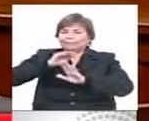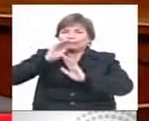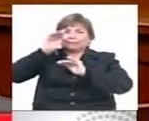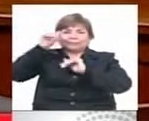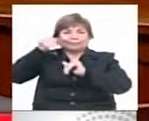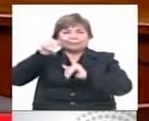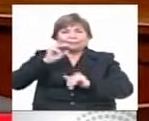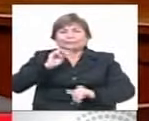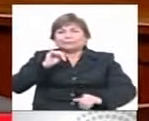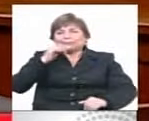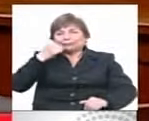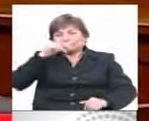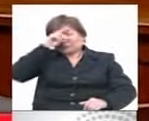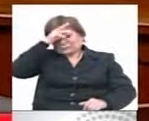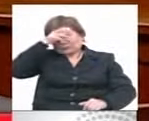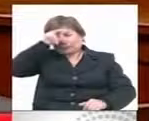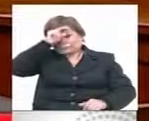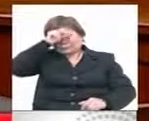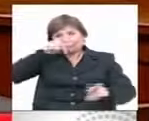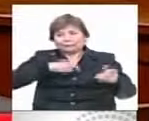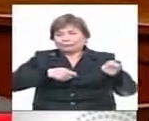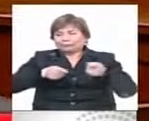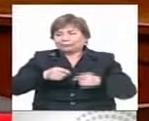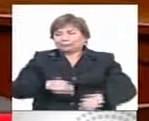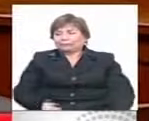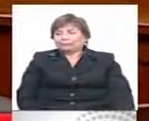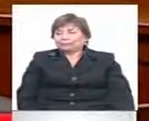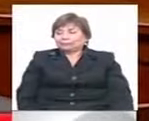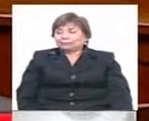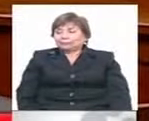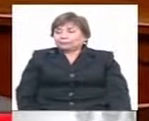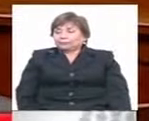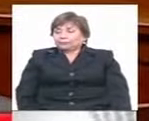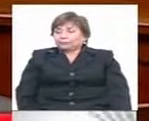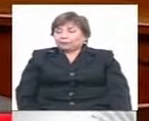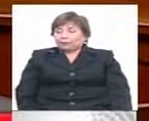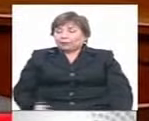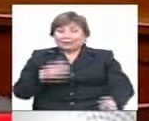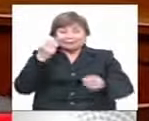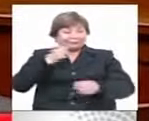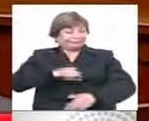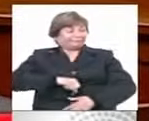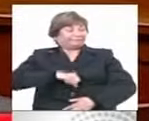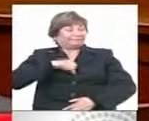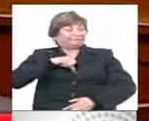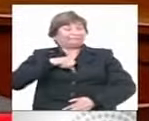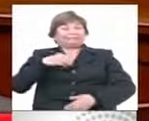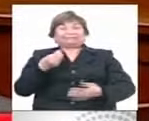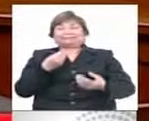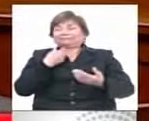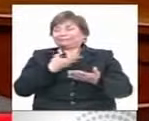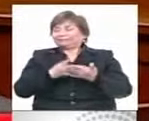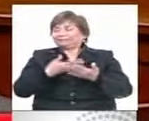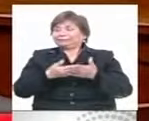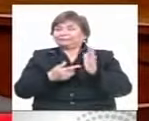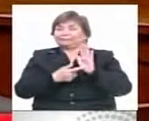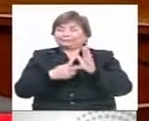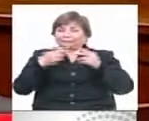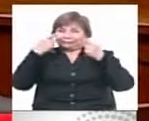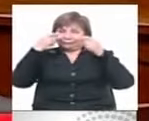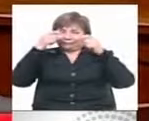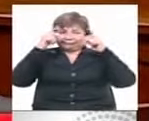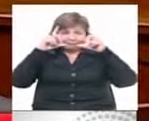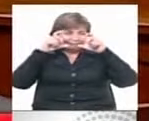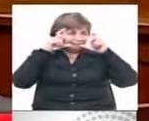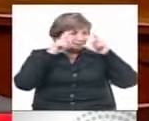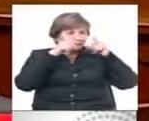la oficina de turismo líder por Prom Perú. Ese logro nos llena de orgullo y es la evidencia de que el turismo es el